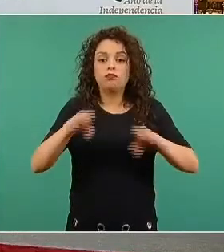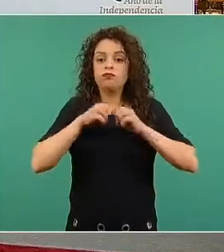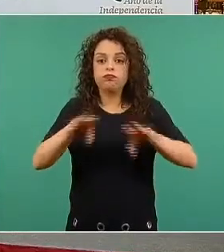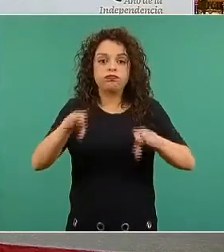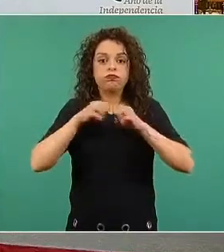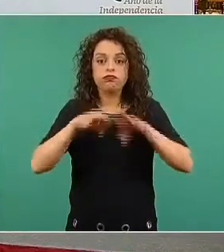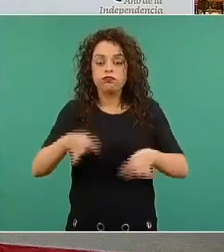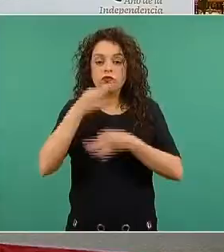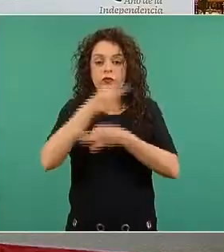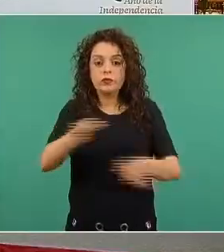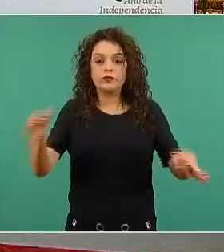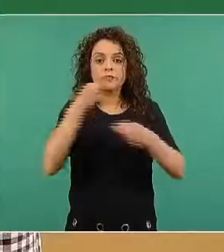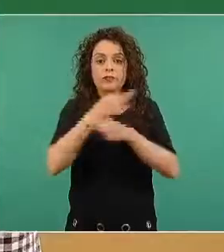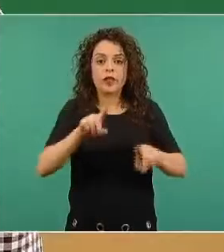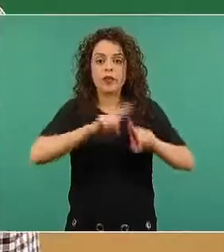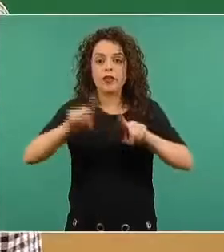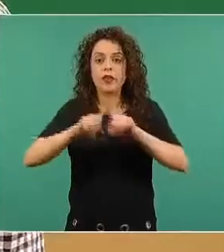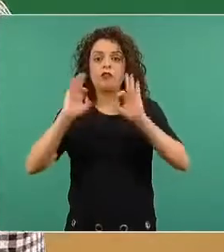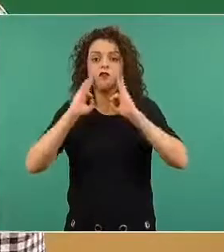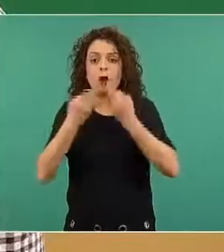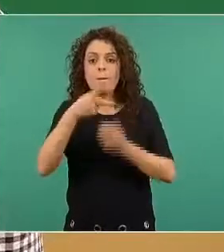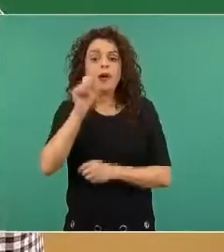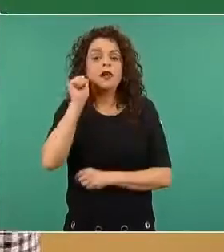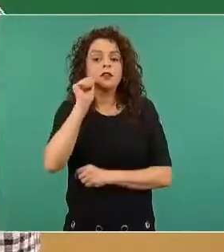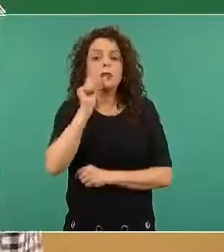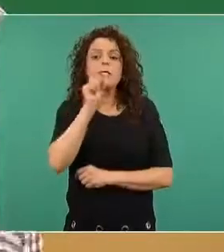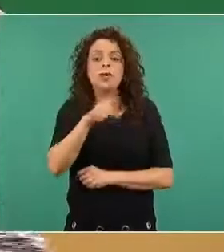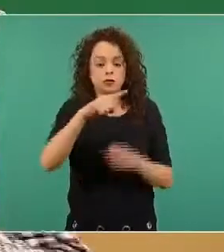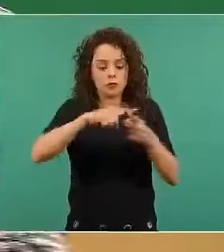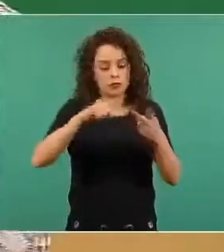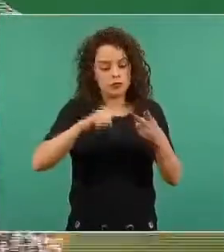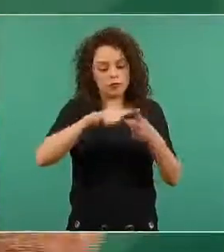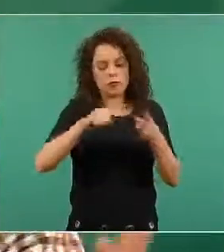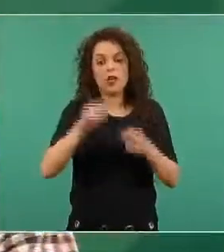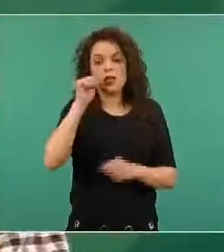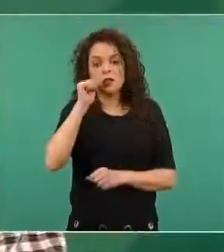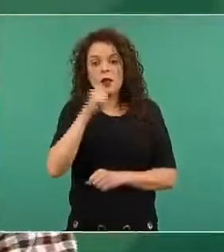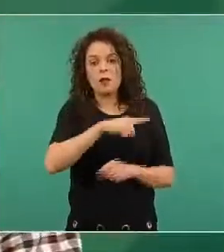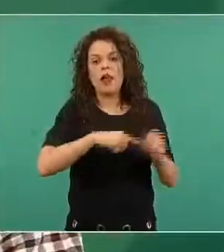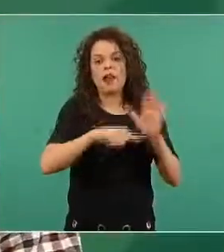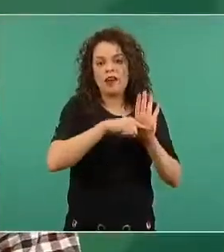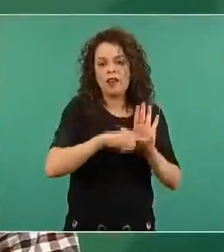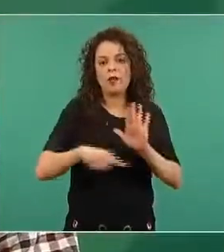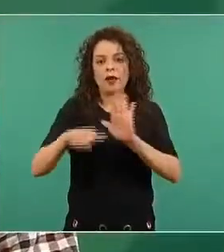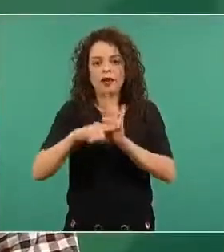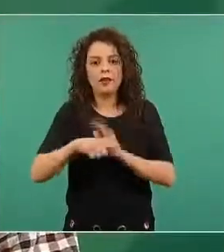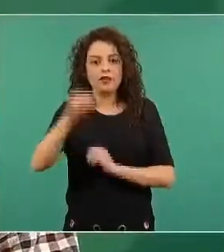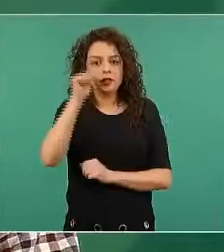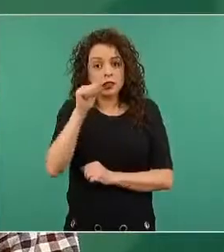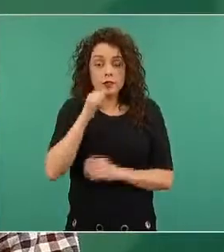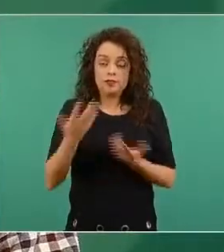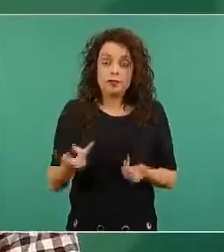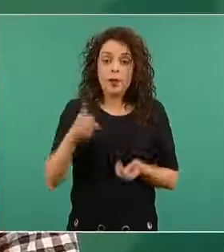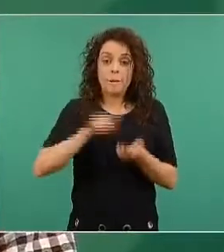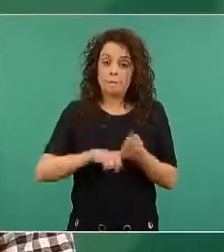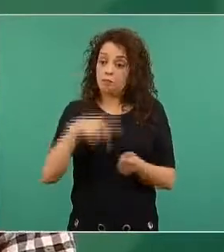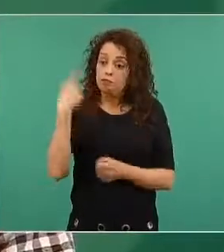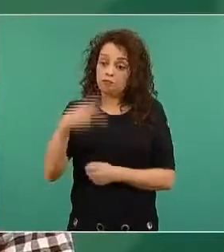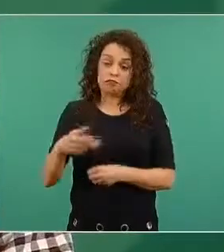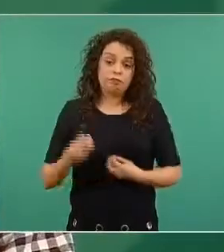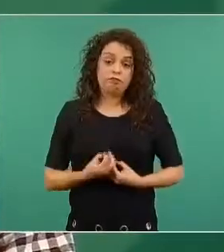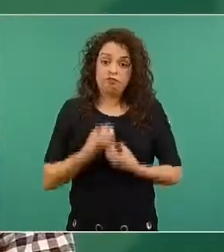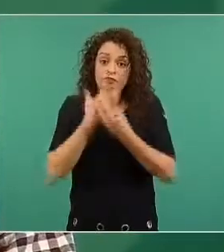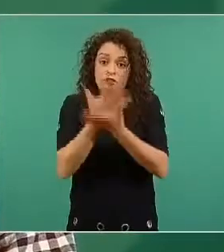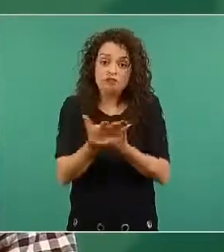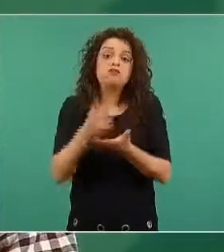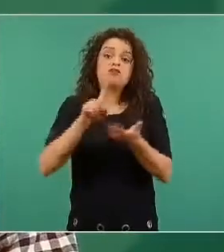en distintas modalidades y siempre son con este enfoque del no, pero es parte de la diversidad de la expresión en un país libre. Entonces, qué